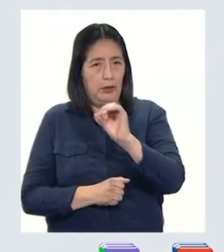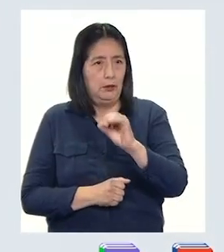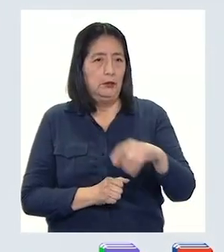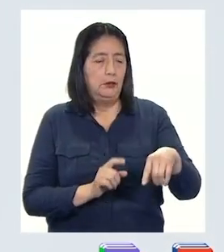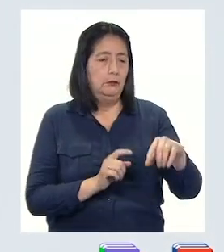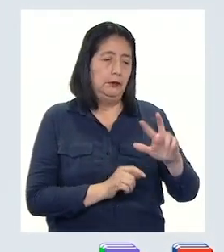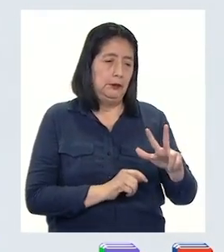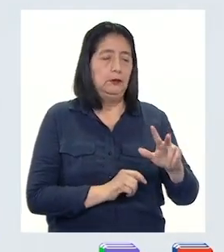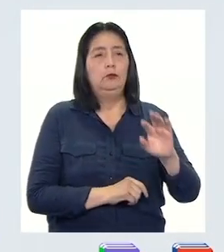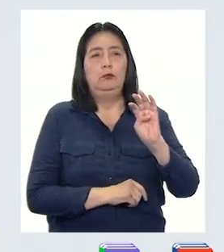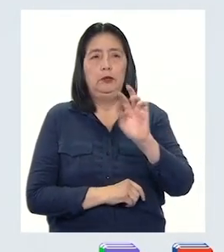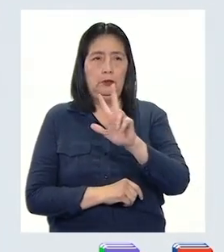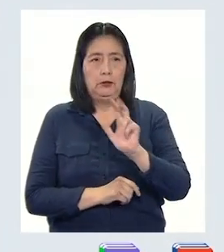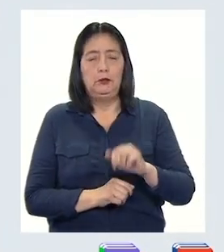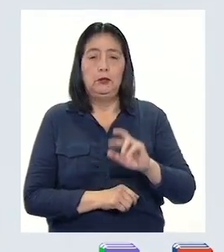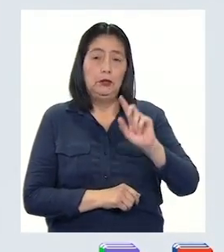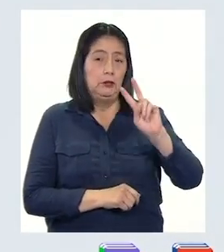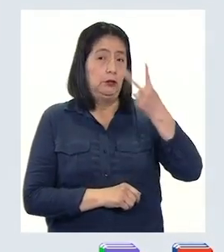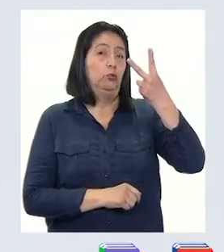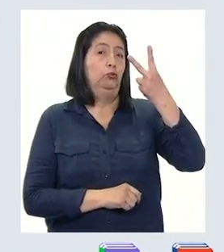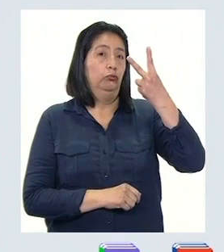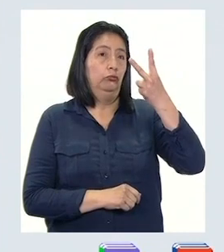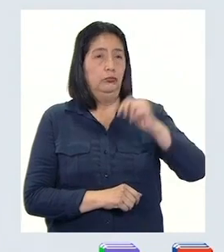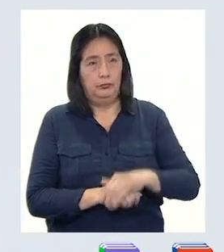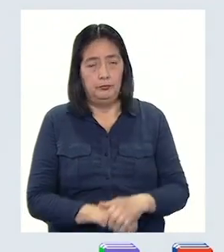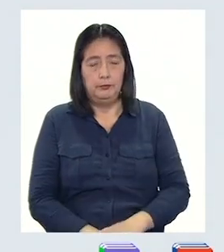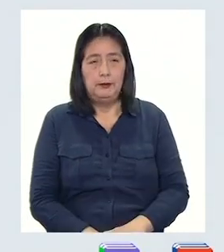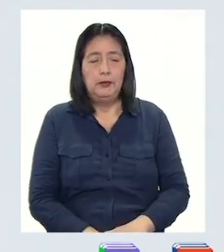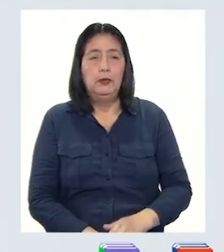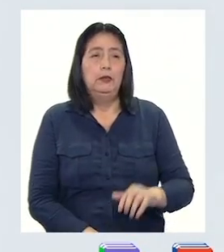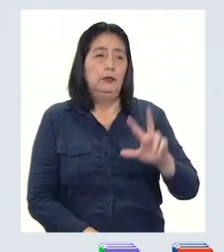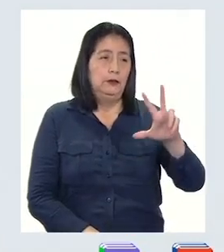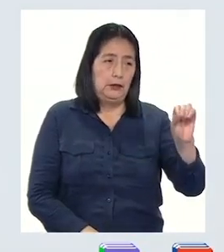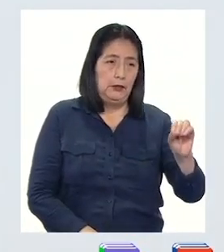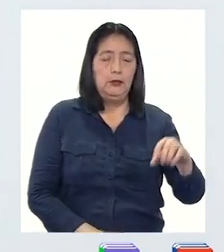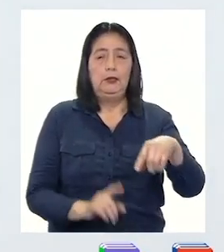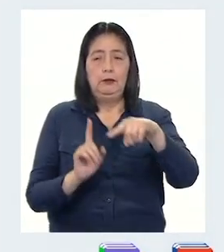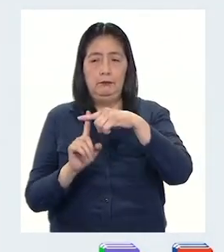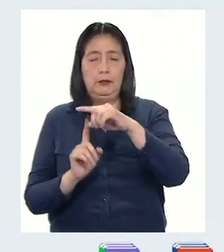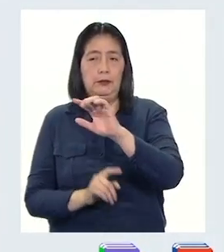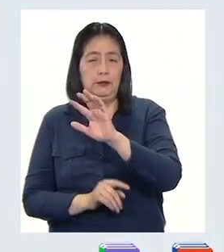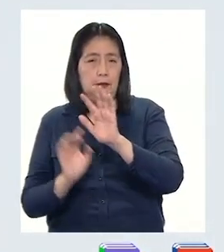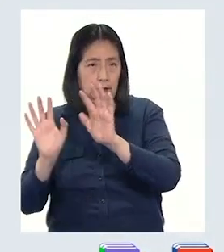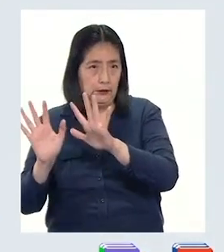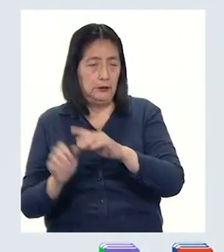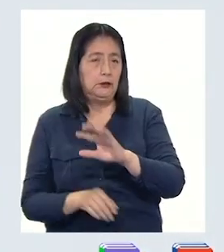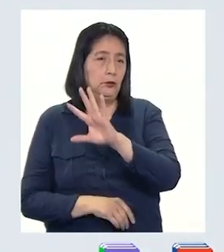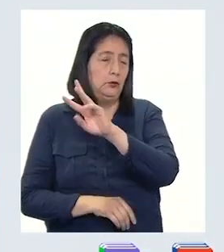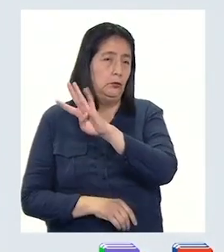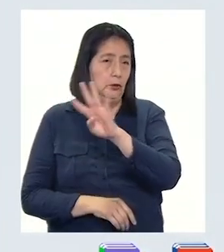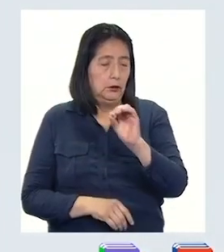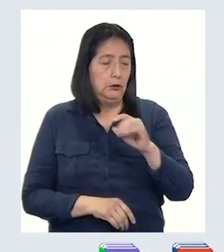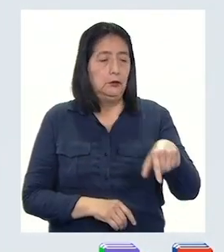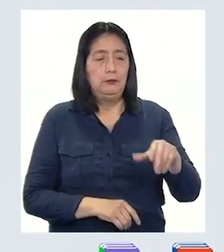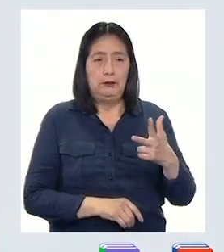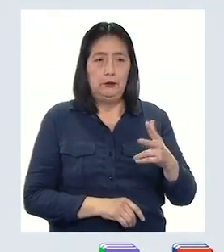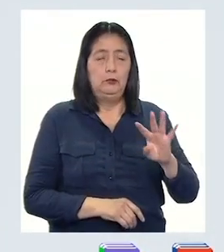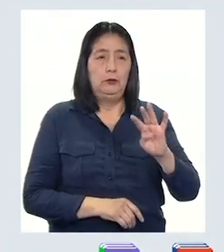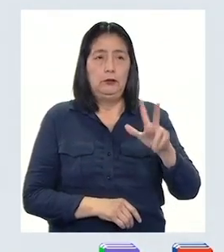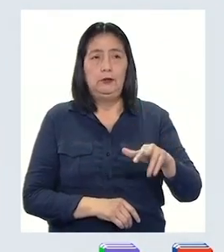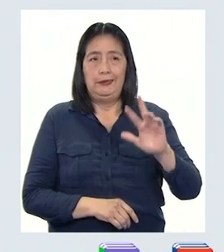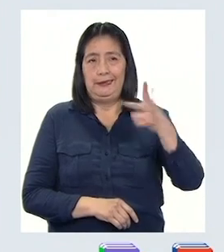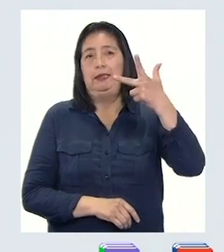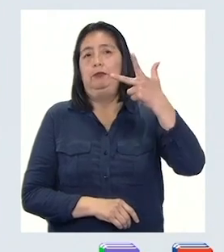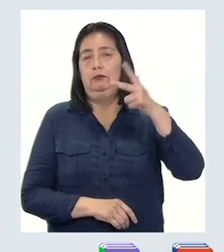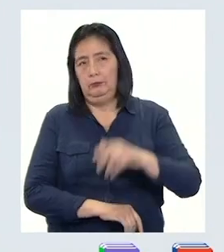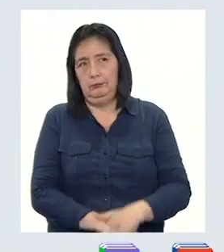3, 43, segunda vez. 30 más 10, 40 y más 3, 43,